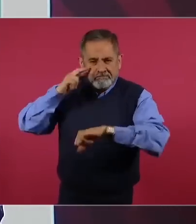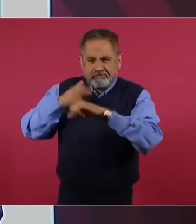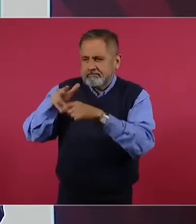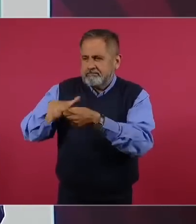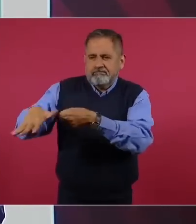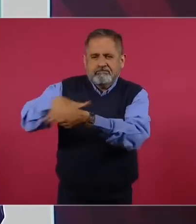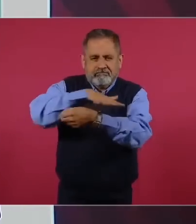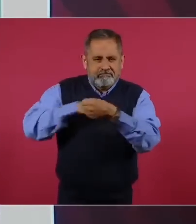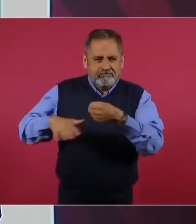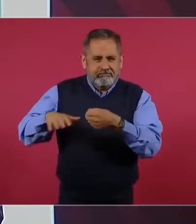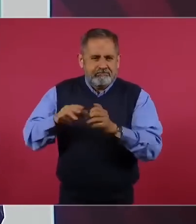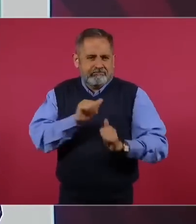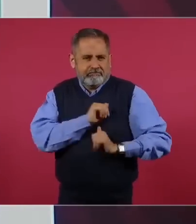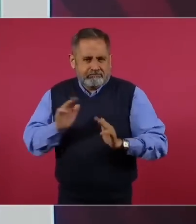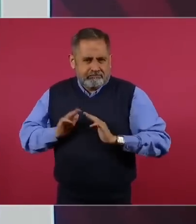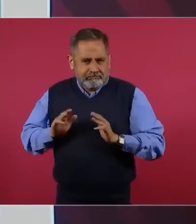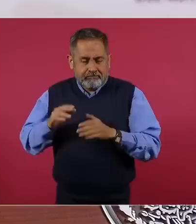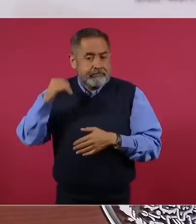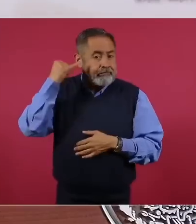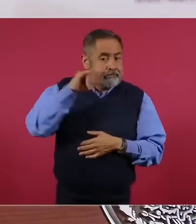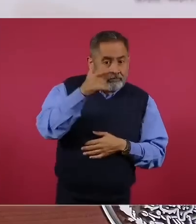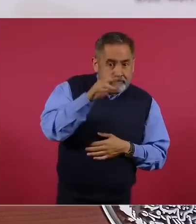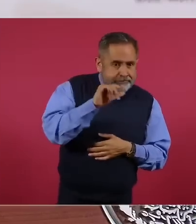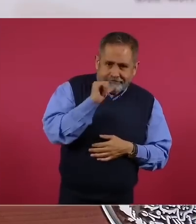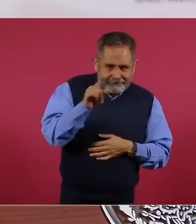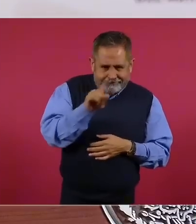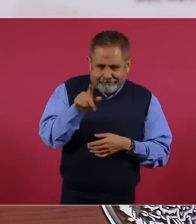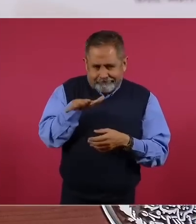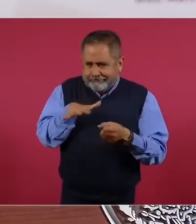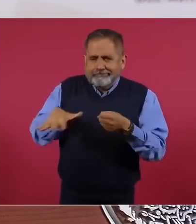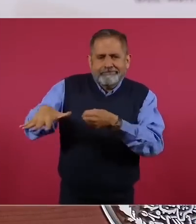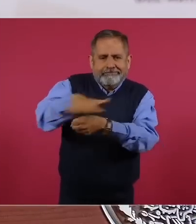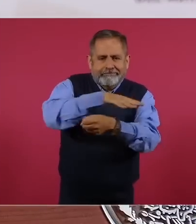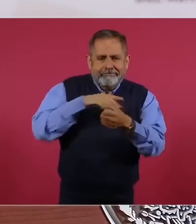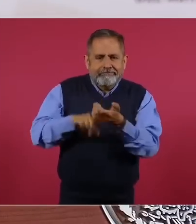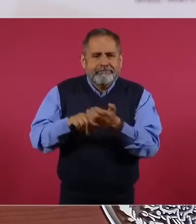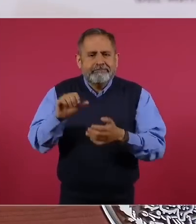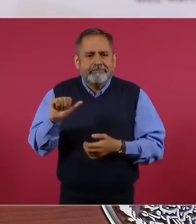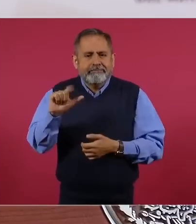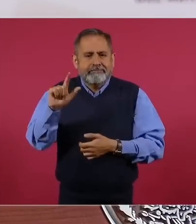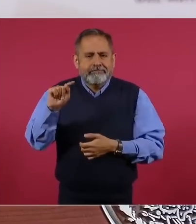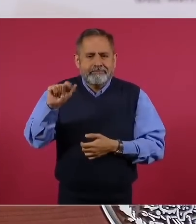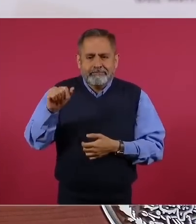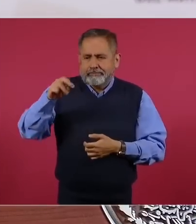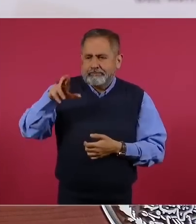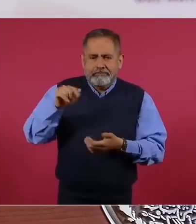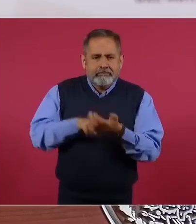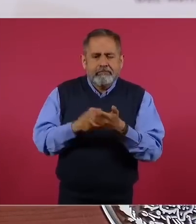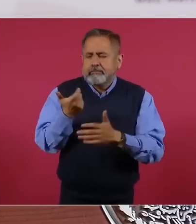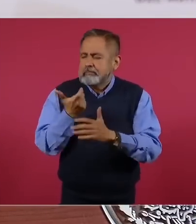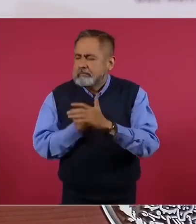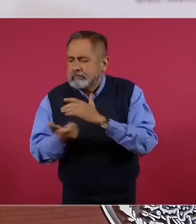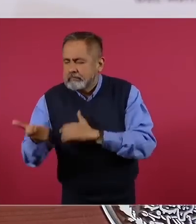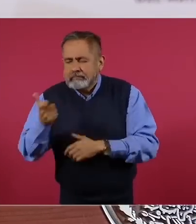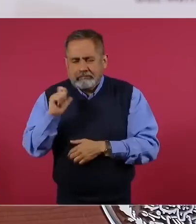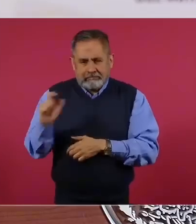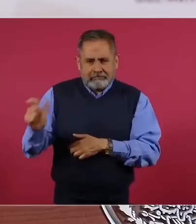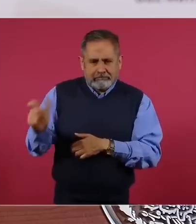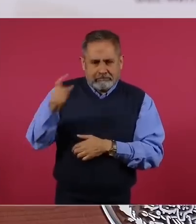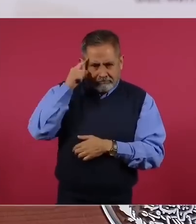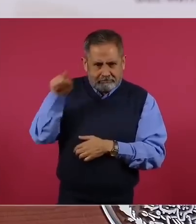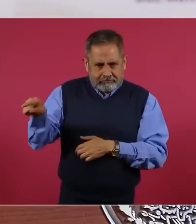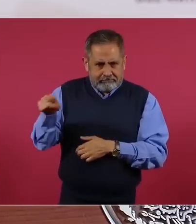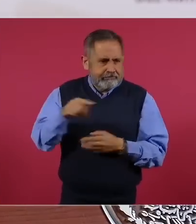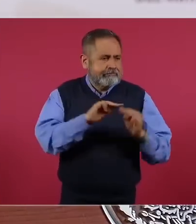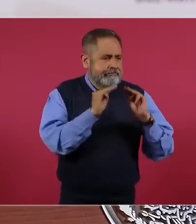zona militar, no de Iguala, sino de Altamirano, le daban dinero